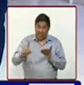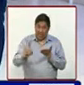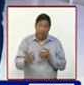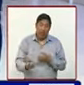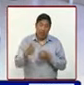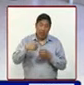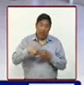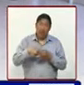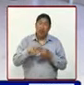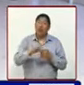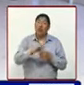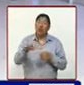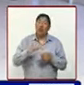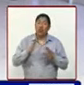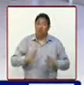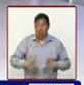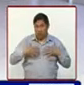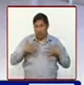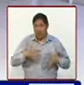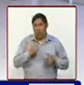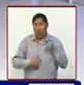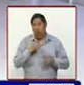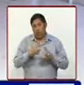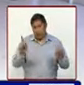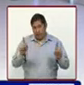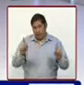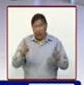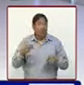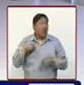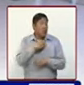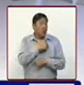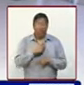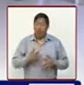registra a las personas en su lugar habitual de residencia. ¿Cuál es la diferencia?